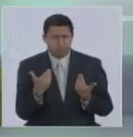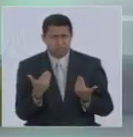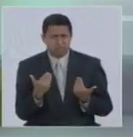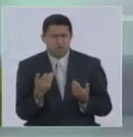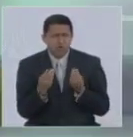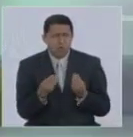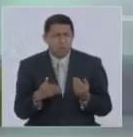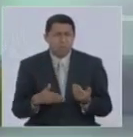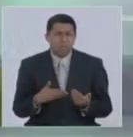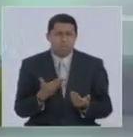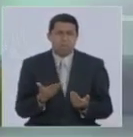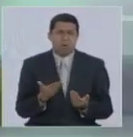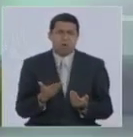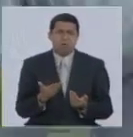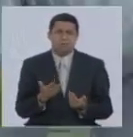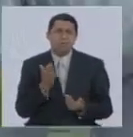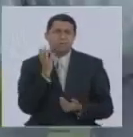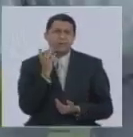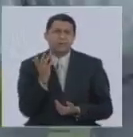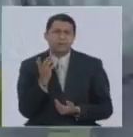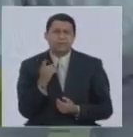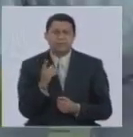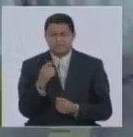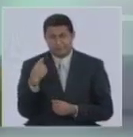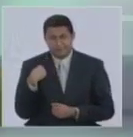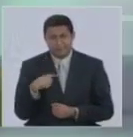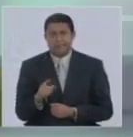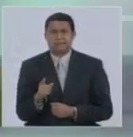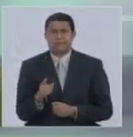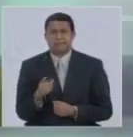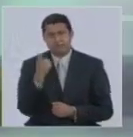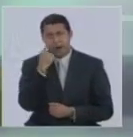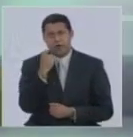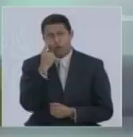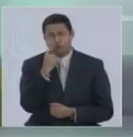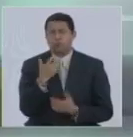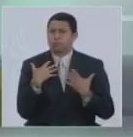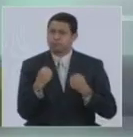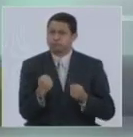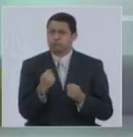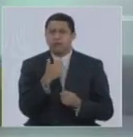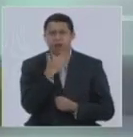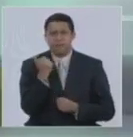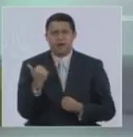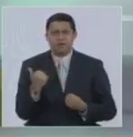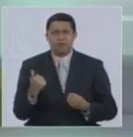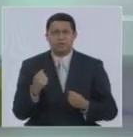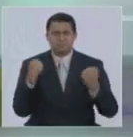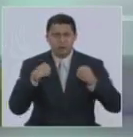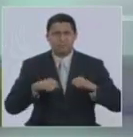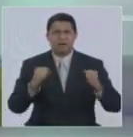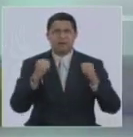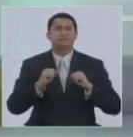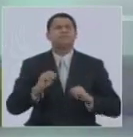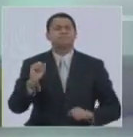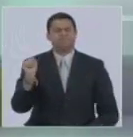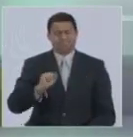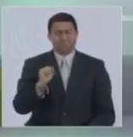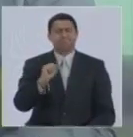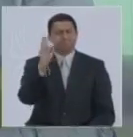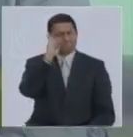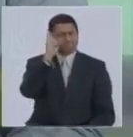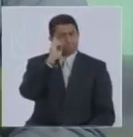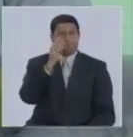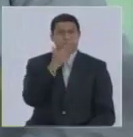¿cómo podemos, digamos, mantener unos hábitos saludables para mejorar nuestro entrenamiento? Sí, bueno, fíjate, la idea